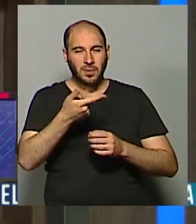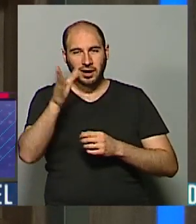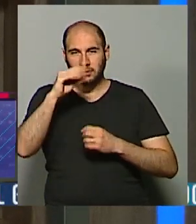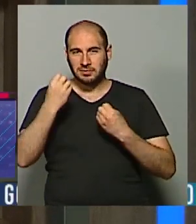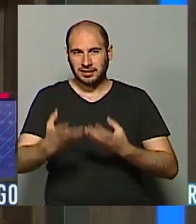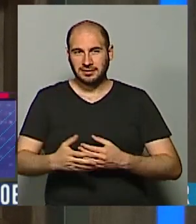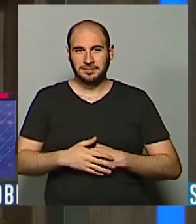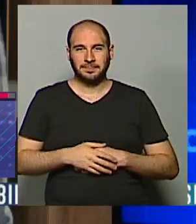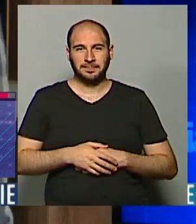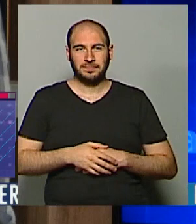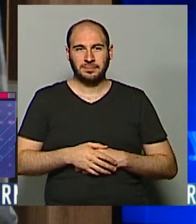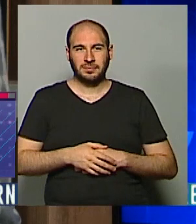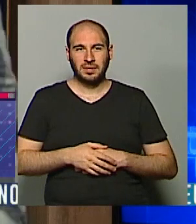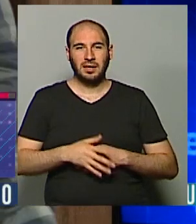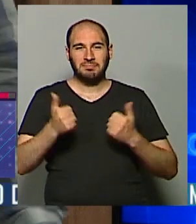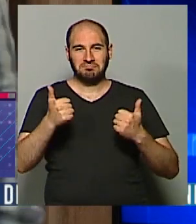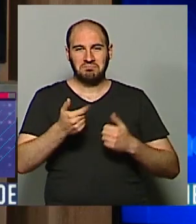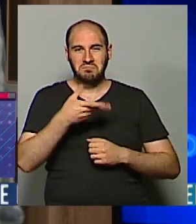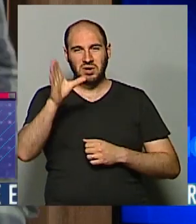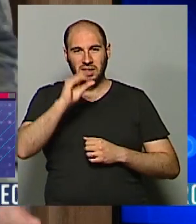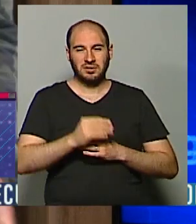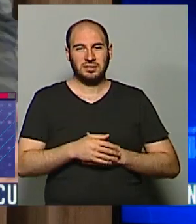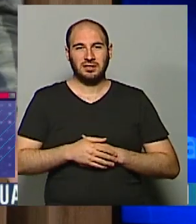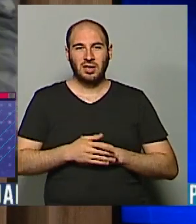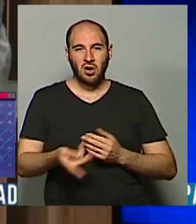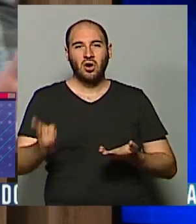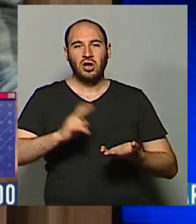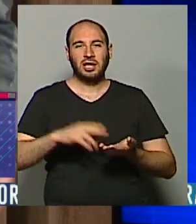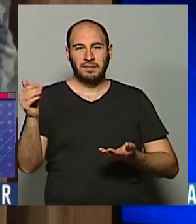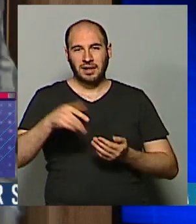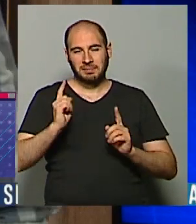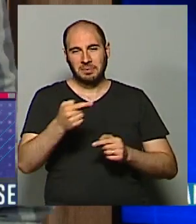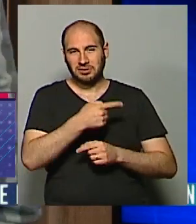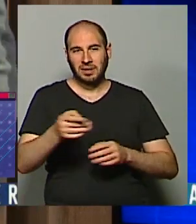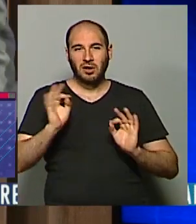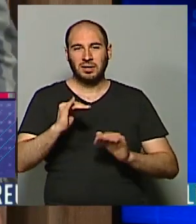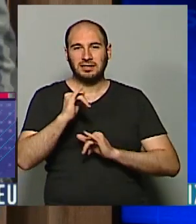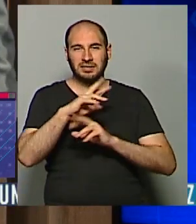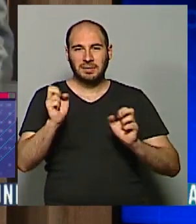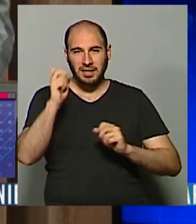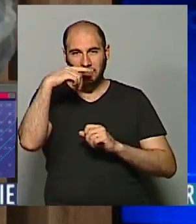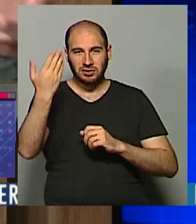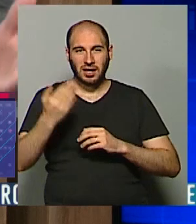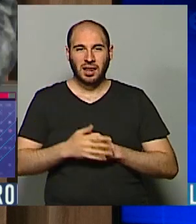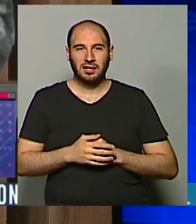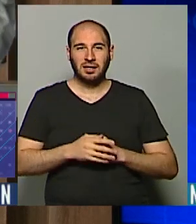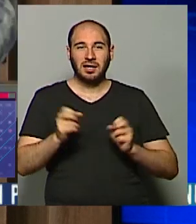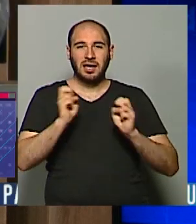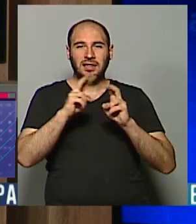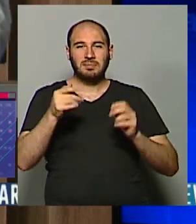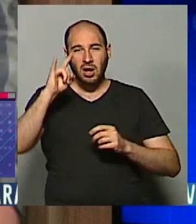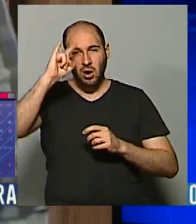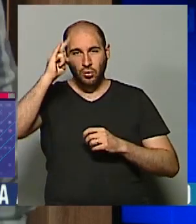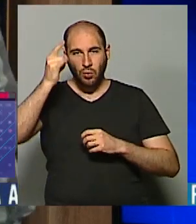noches, Santiago, ¿cómo estás? Bien, buenas noches y bueno, nuevamente acá como todas las semanas hablando del panorama internacional. Sin duda el tema